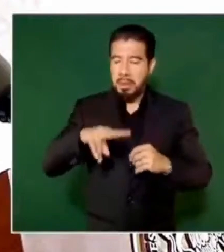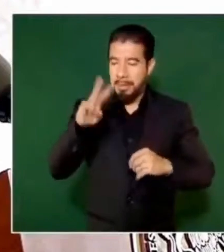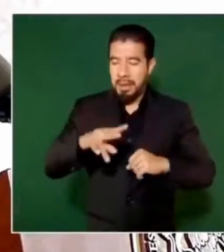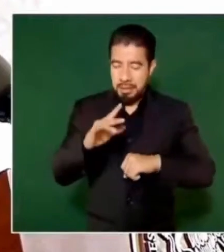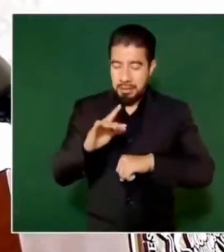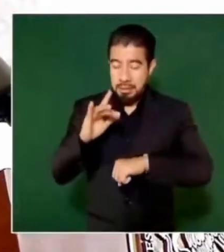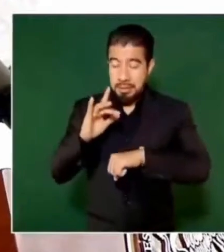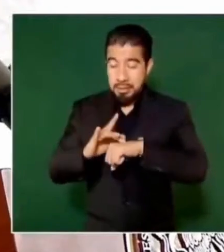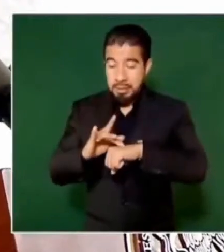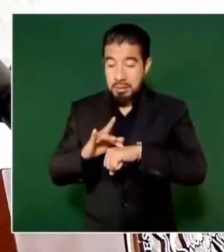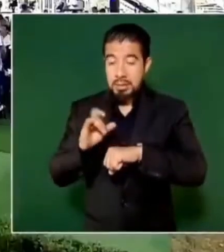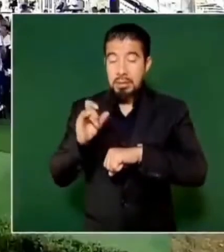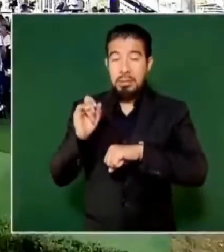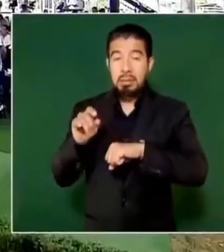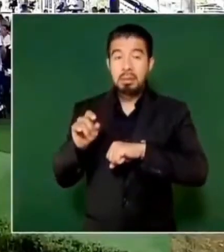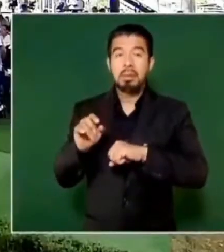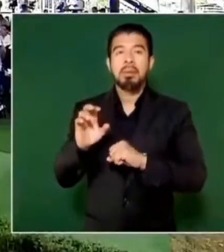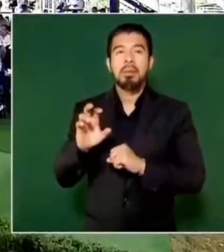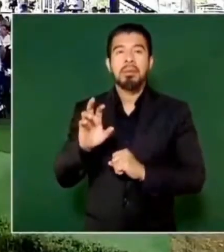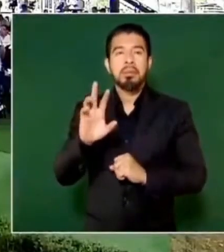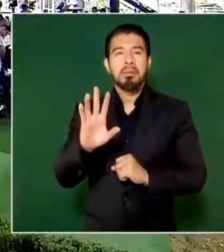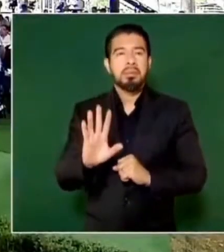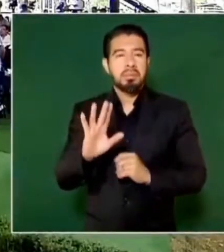Bots puede ser alguien